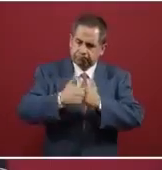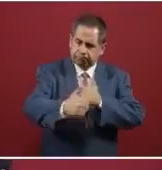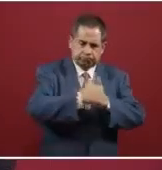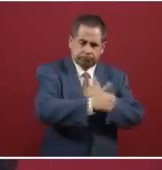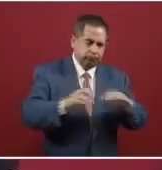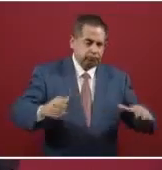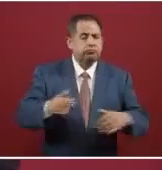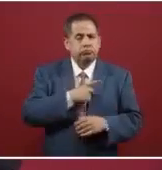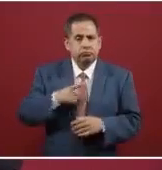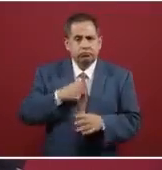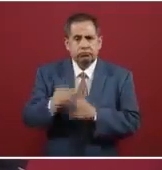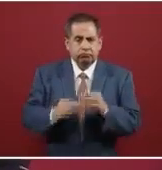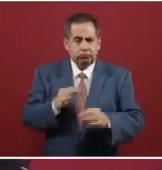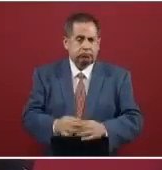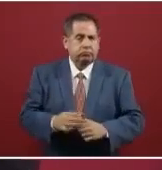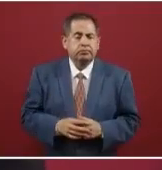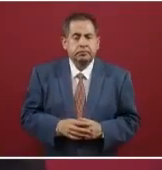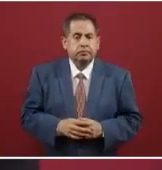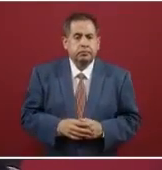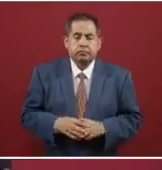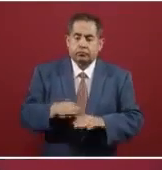cumplirse. Acerca de